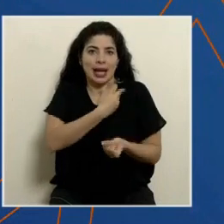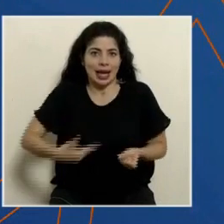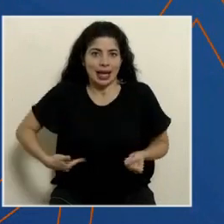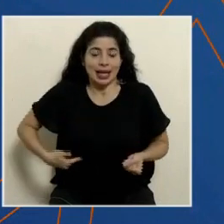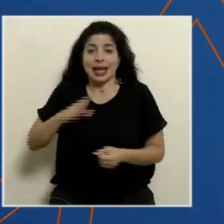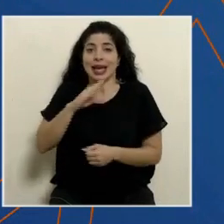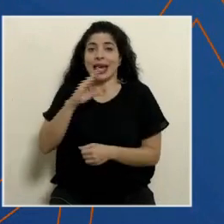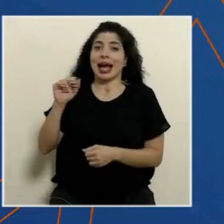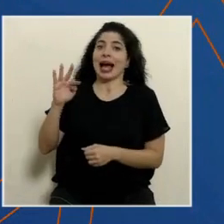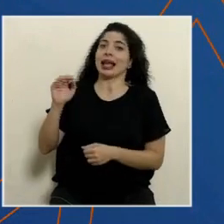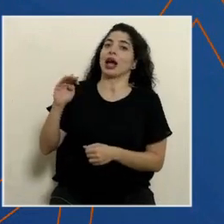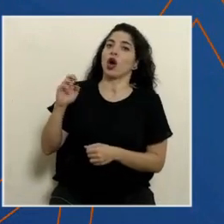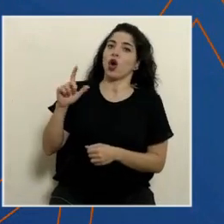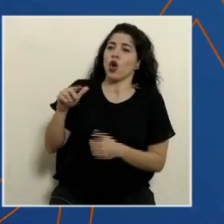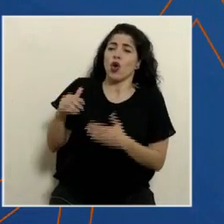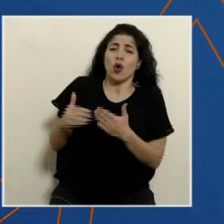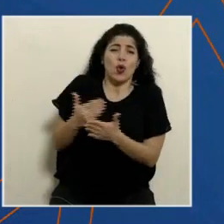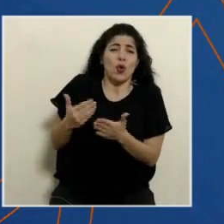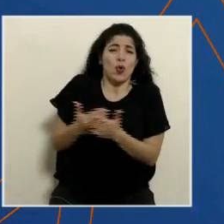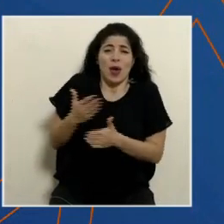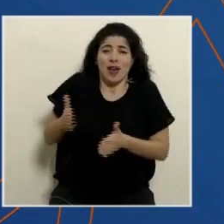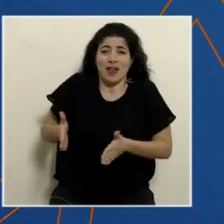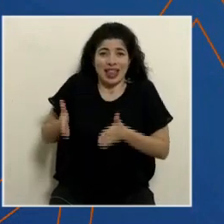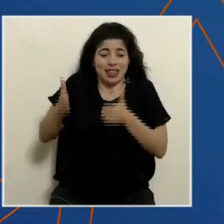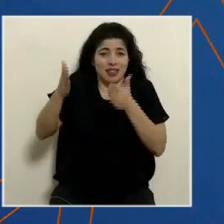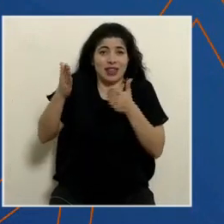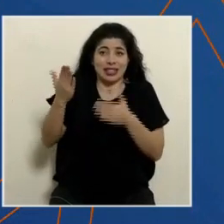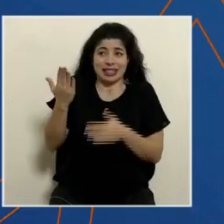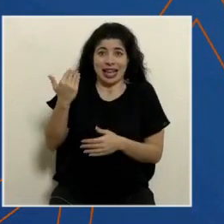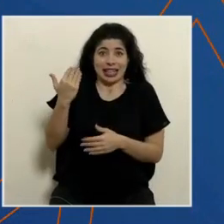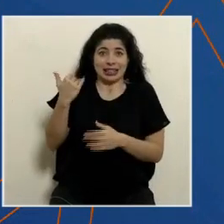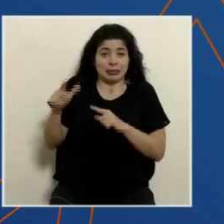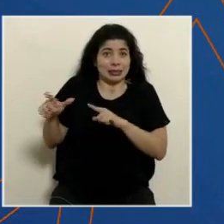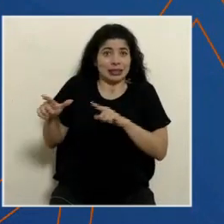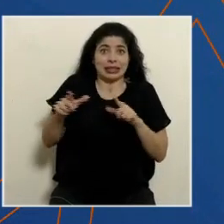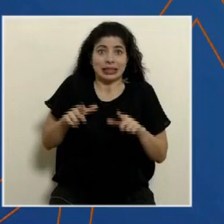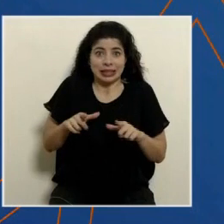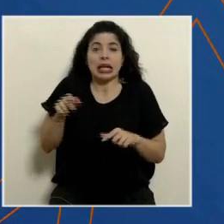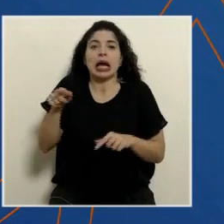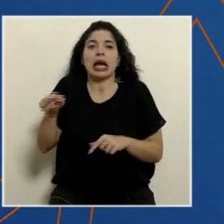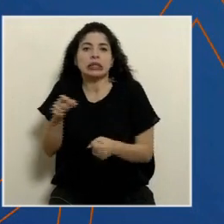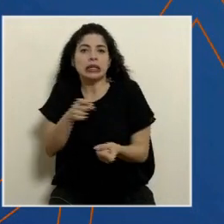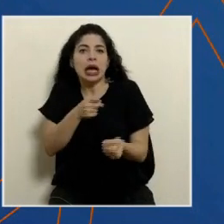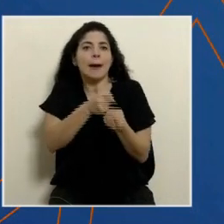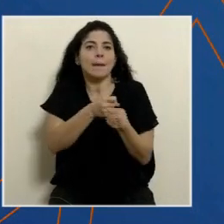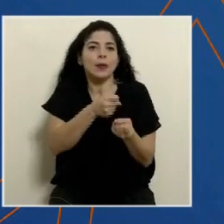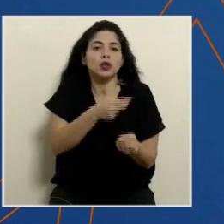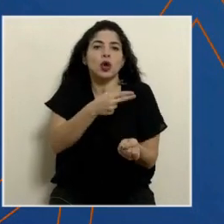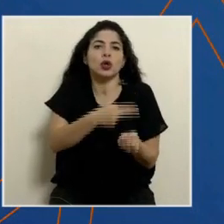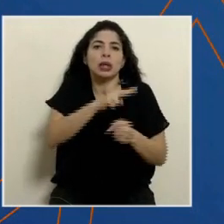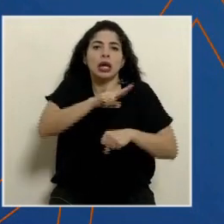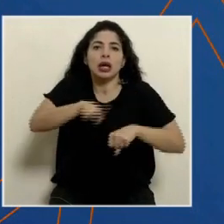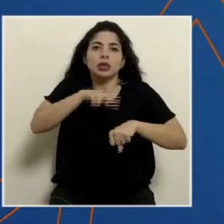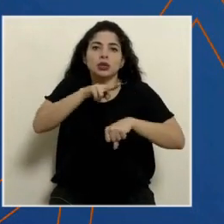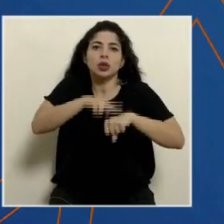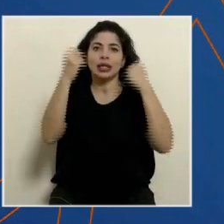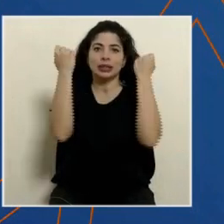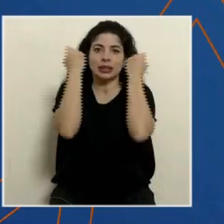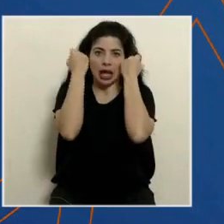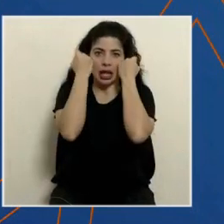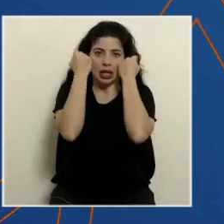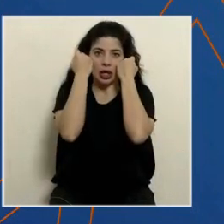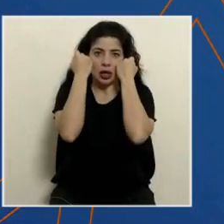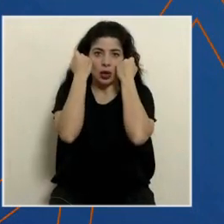CAPEMCOL, una nueva infraestructura recién recibida, está apoyando al Hospital Nacional